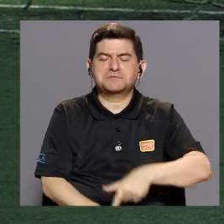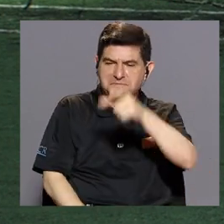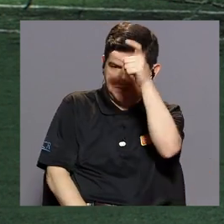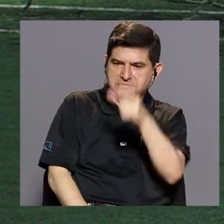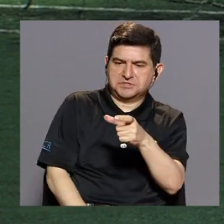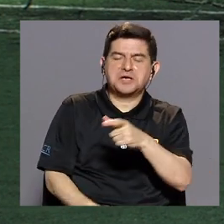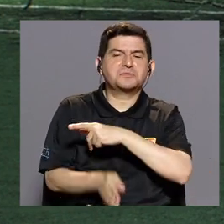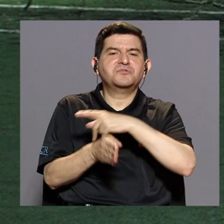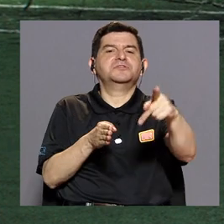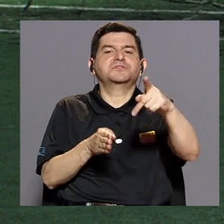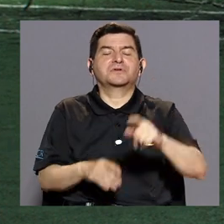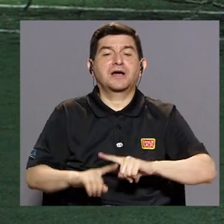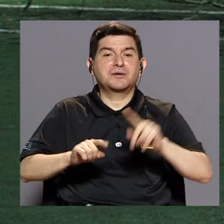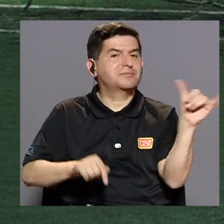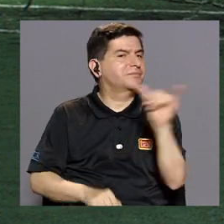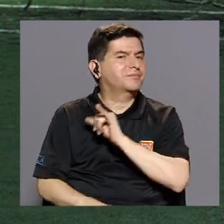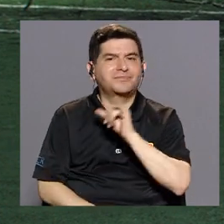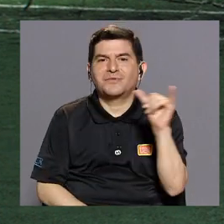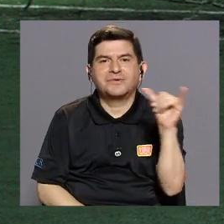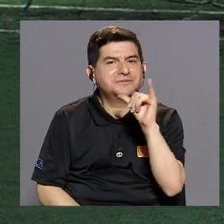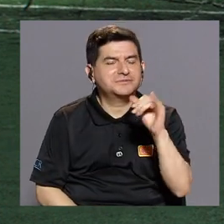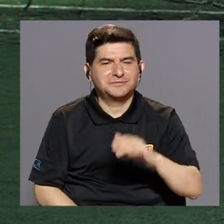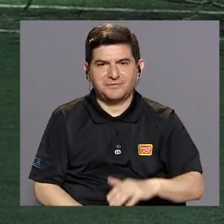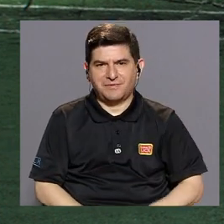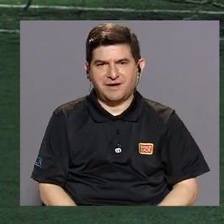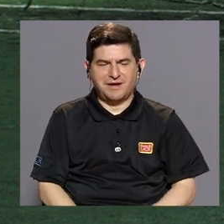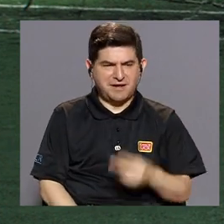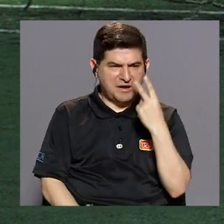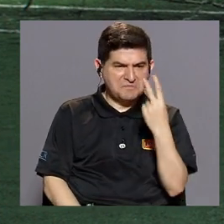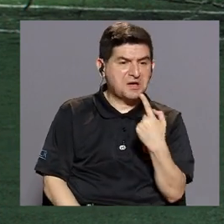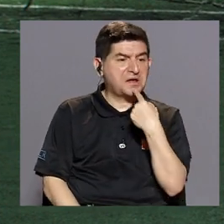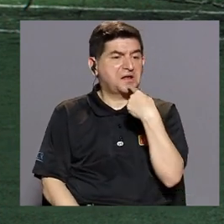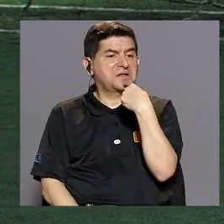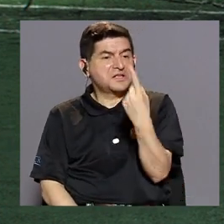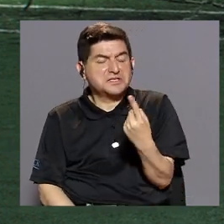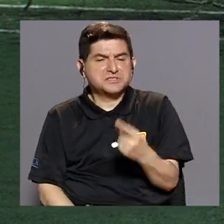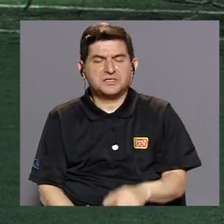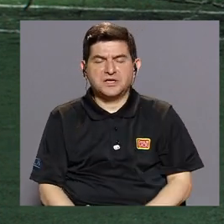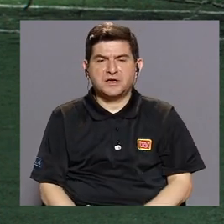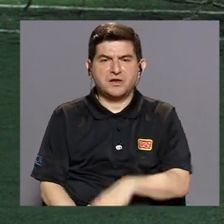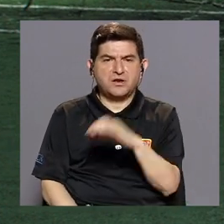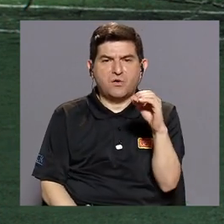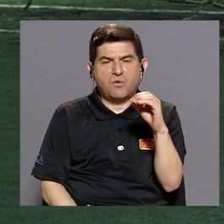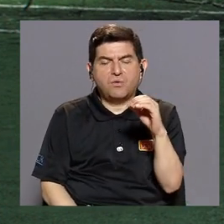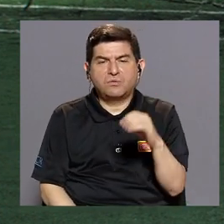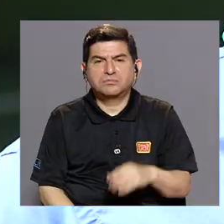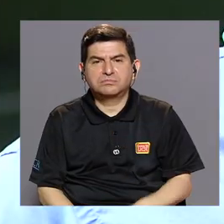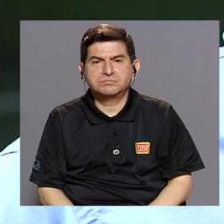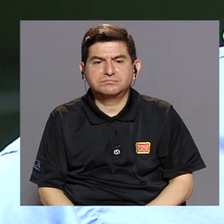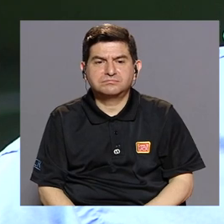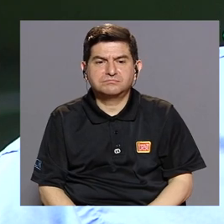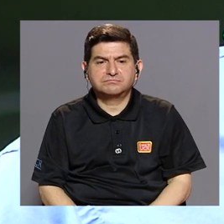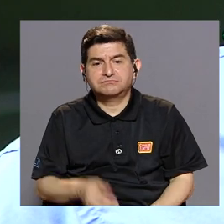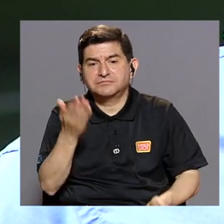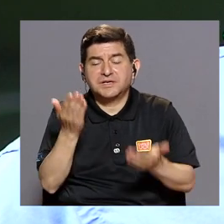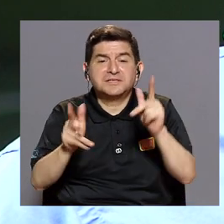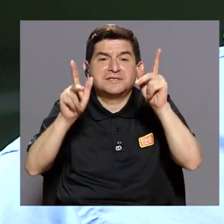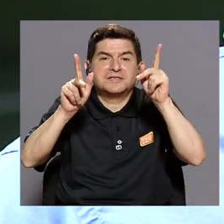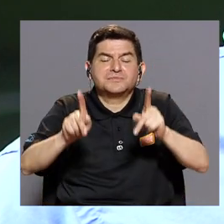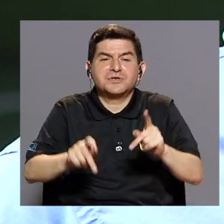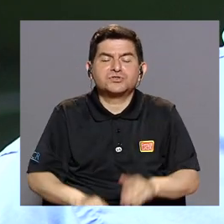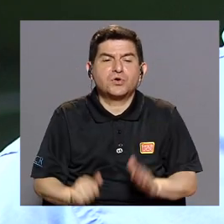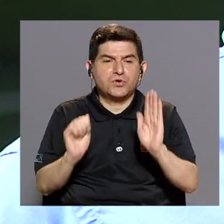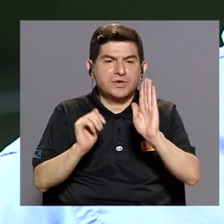porque lo es, está claro, pero no es lo mismo, ¿verdad?, verlo, decirlo, al ver una persona con